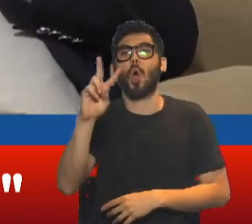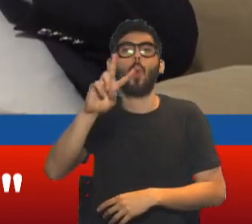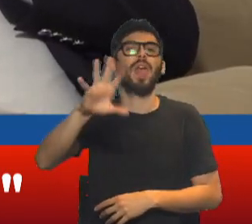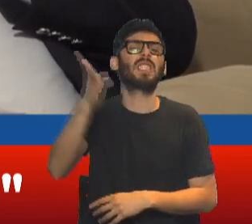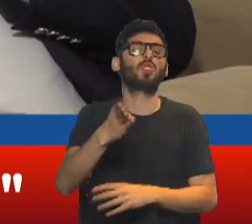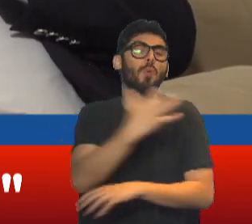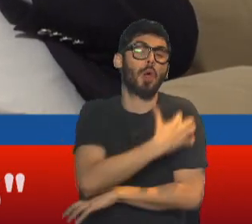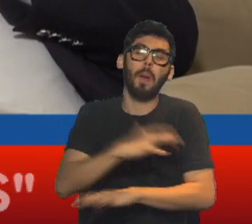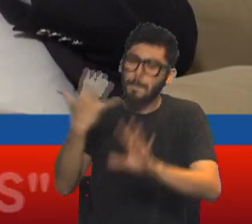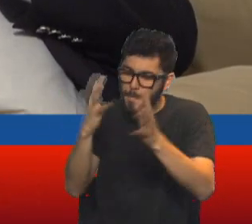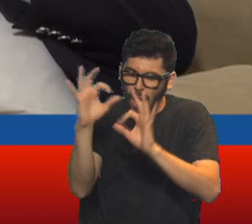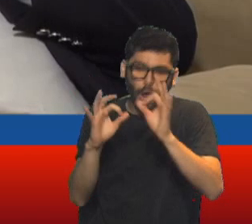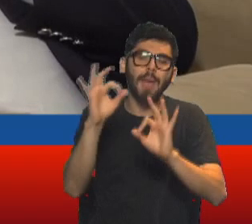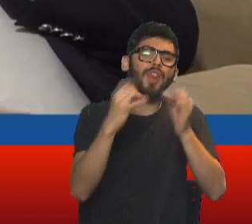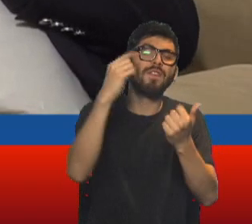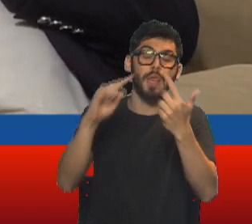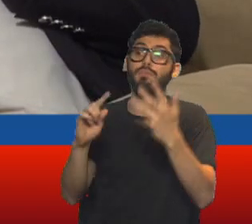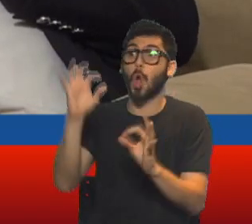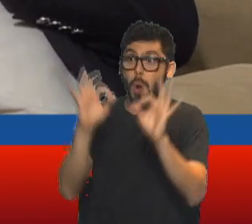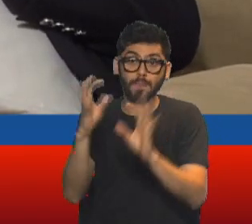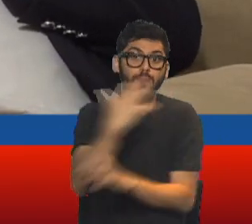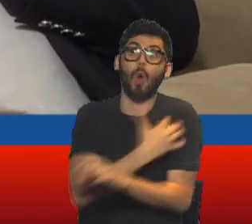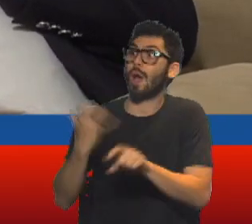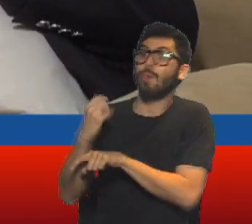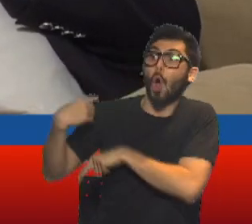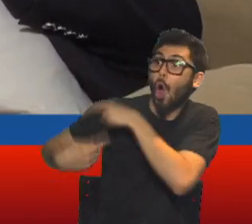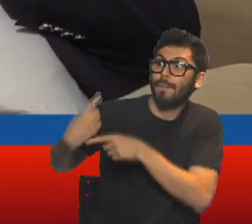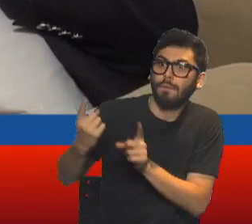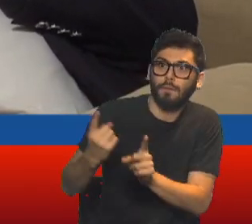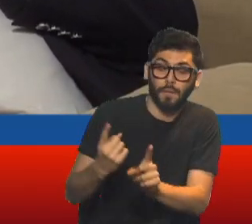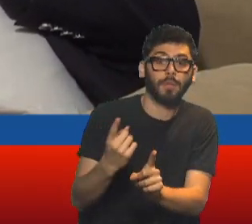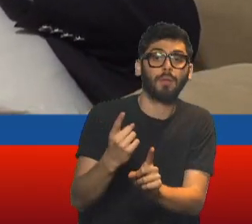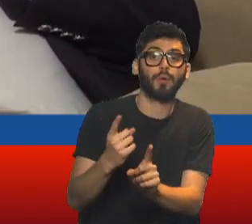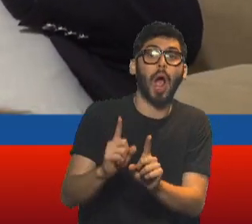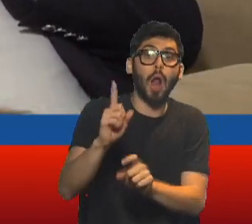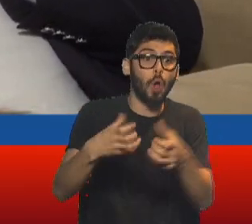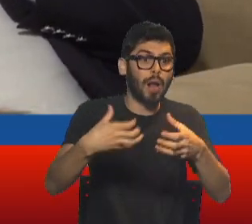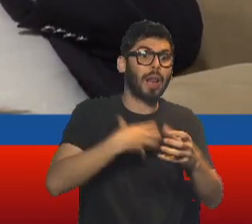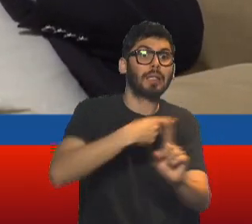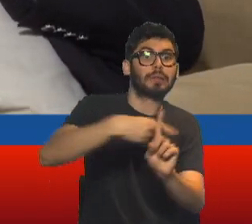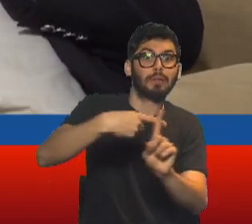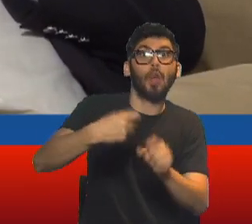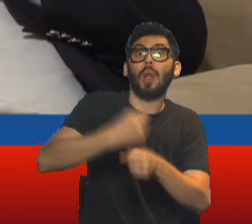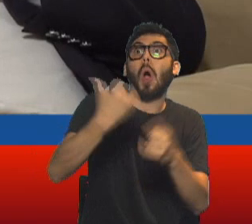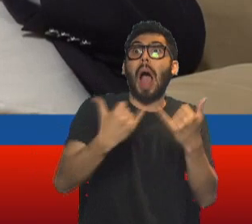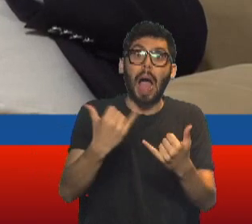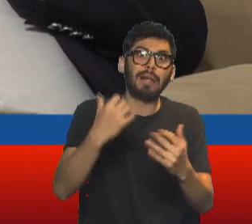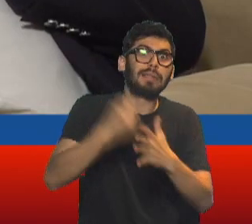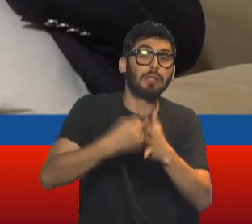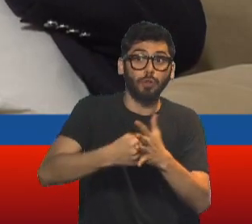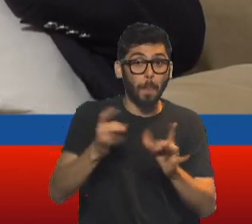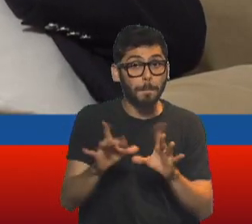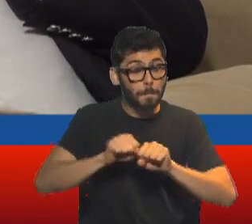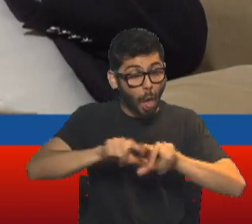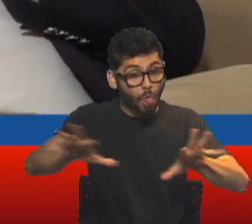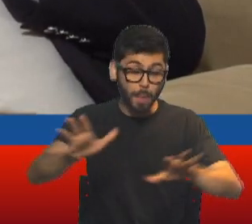pero había pobreza estructural, eso estamos de acuerdo. Pero hay sectores medios bajos y sectores medios que tenían trabajo y la pandemia los arrasó y nosotros los ayudamos. El